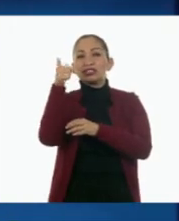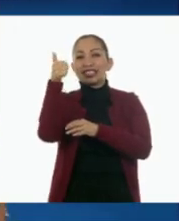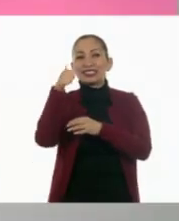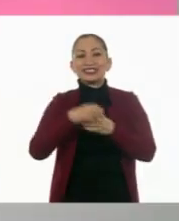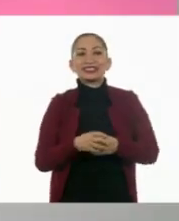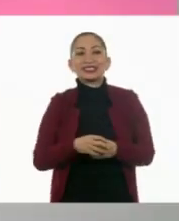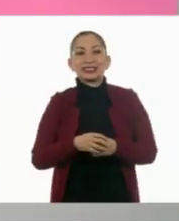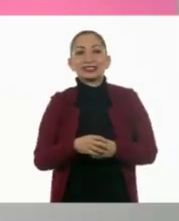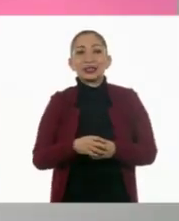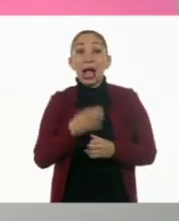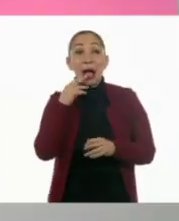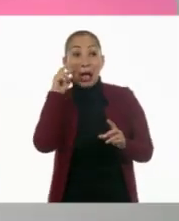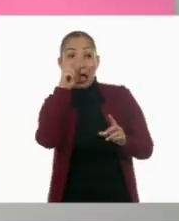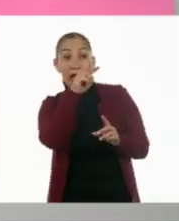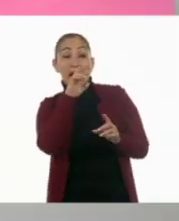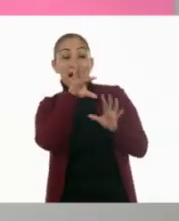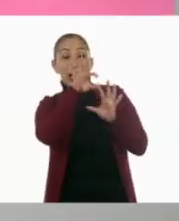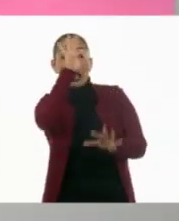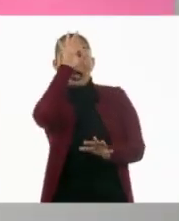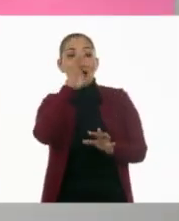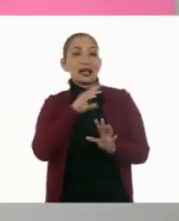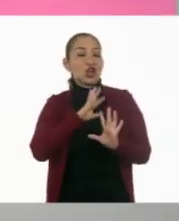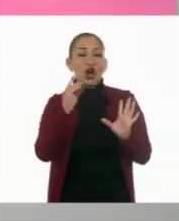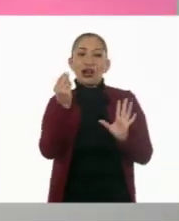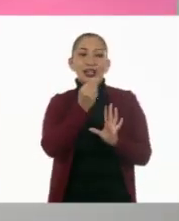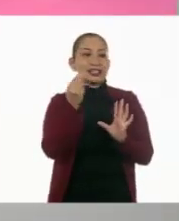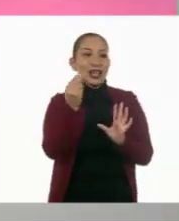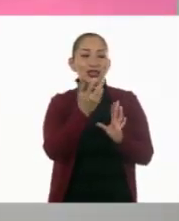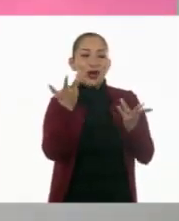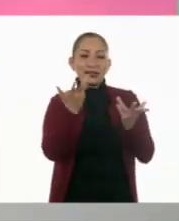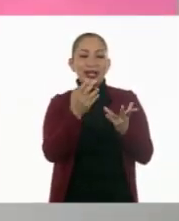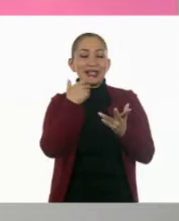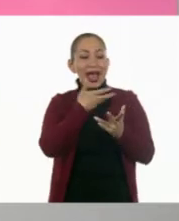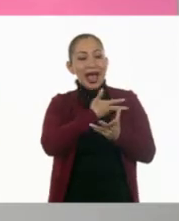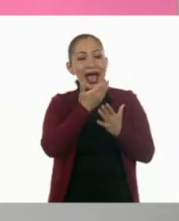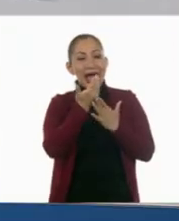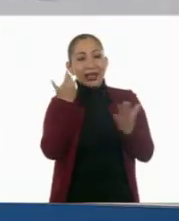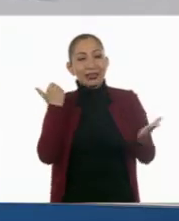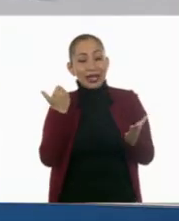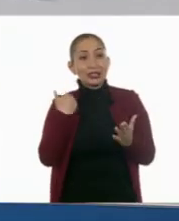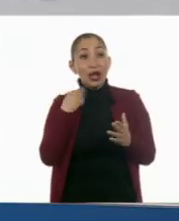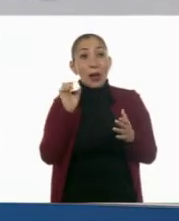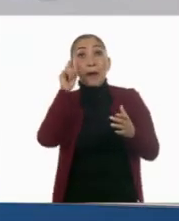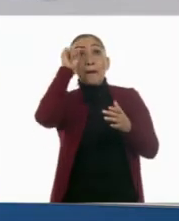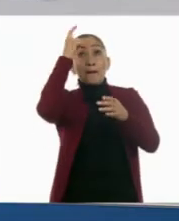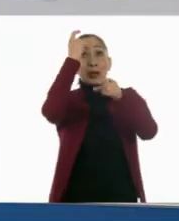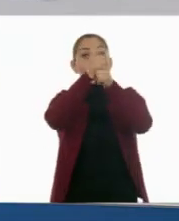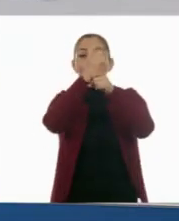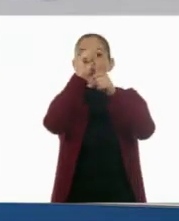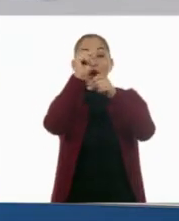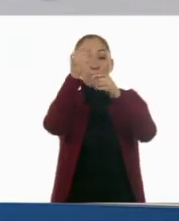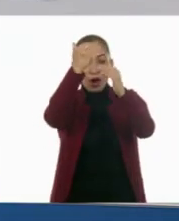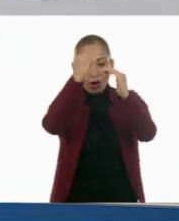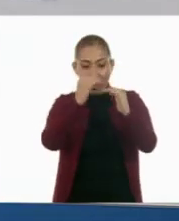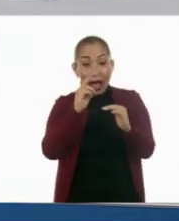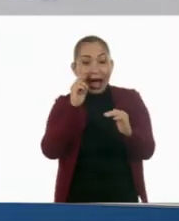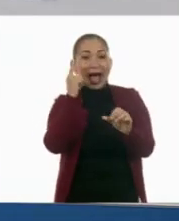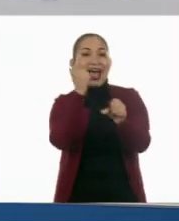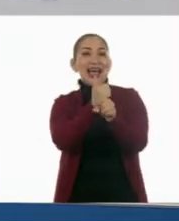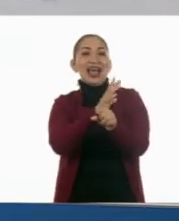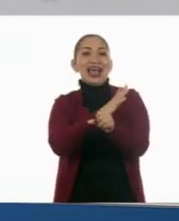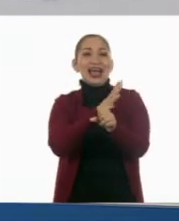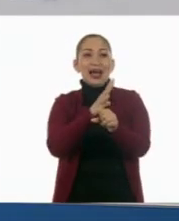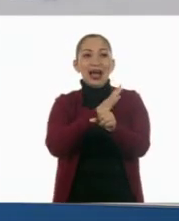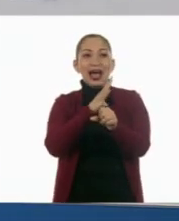84.6. Me parece bien. Entonces, ya no vamos a tener necesidad de hacerlo. No dio con el que habíamos pensado. No. Pero